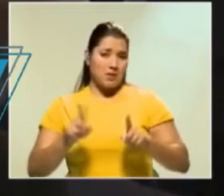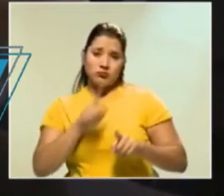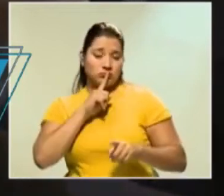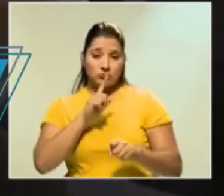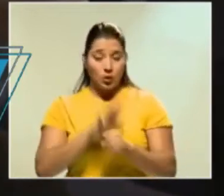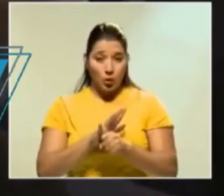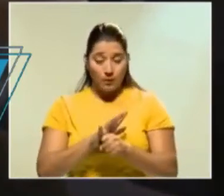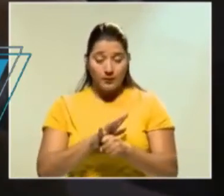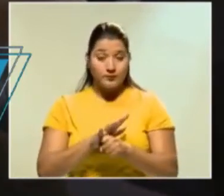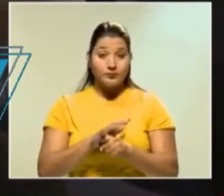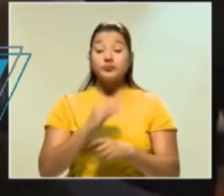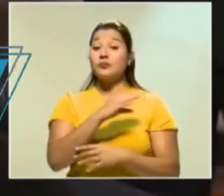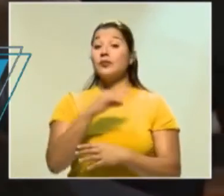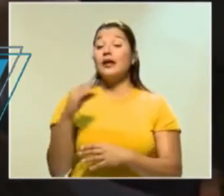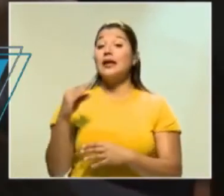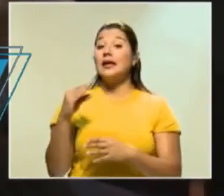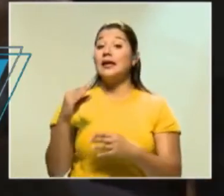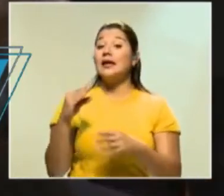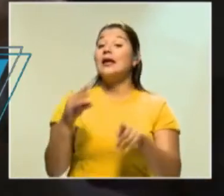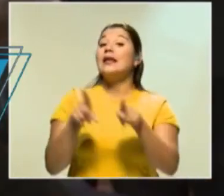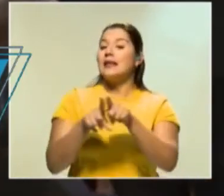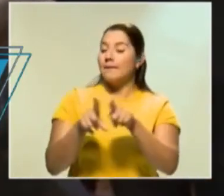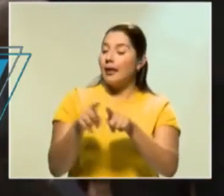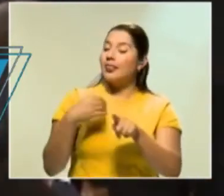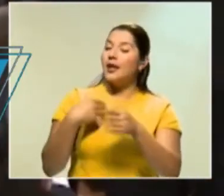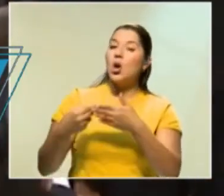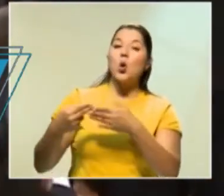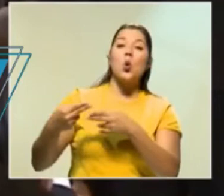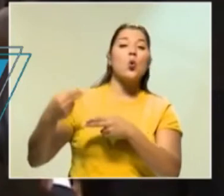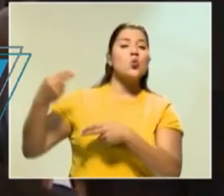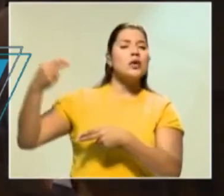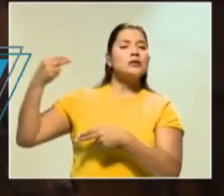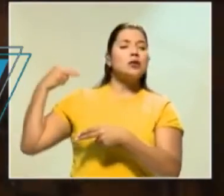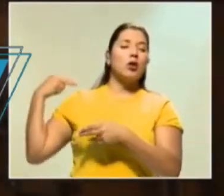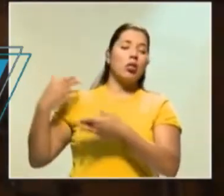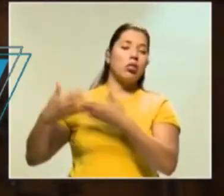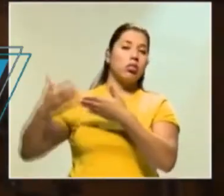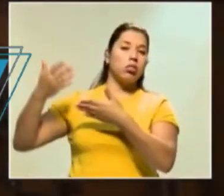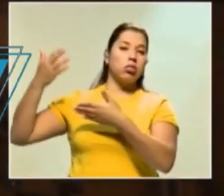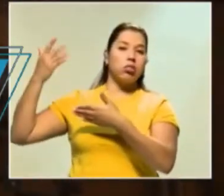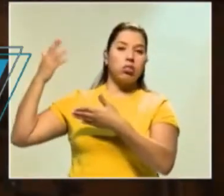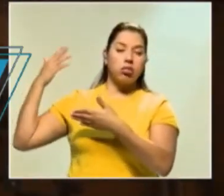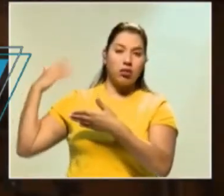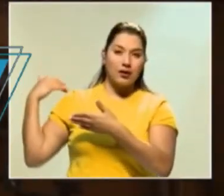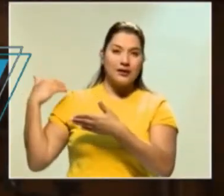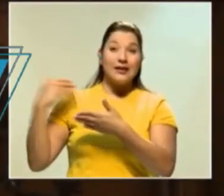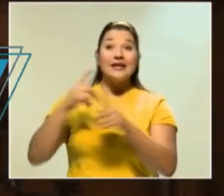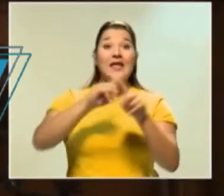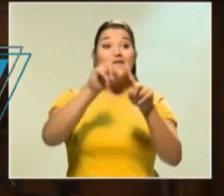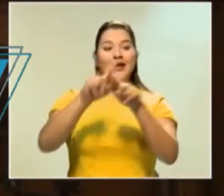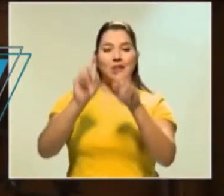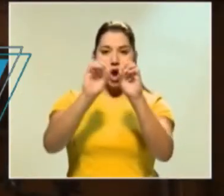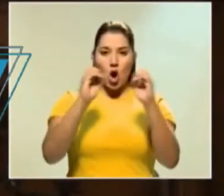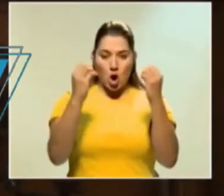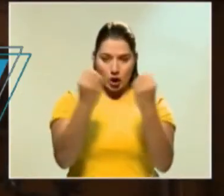cumpliendo, y hay una historia larga de organismos multilaterales asentados en Estados